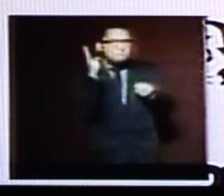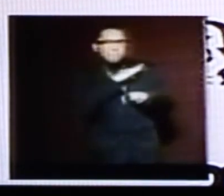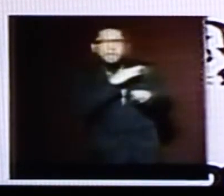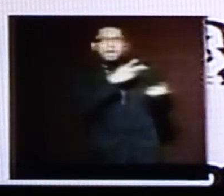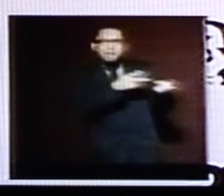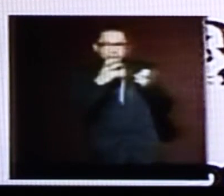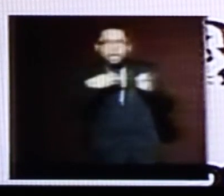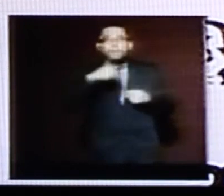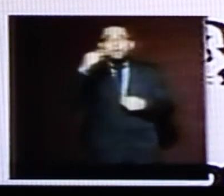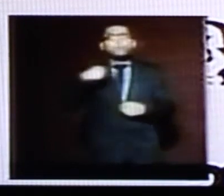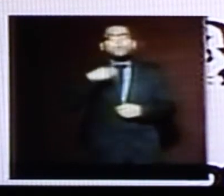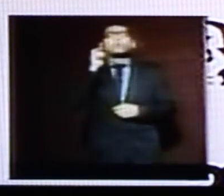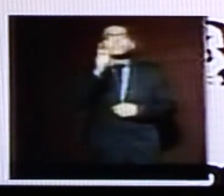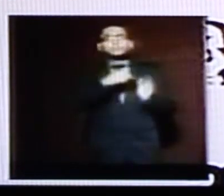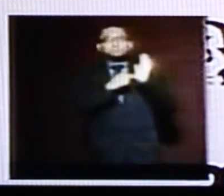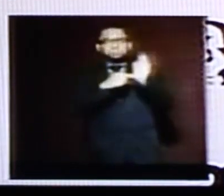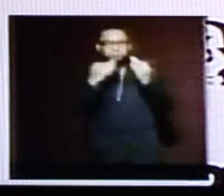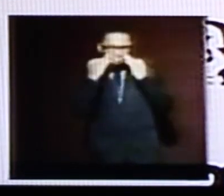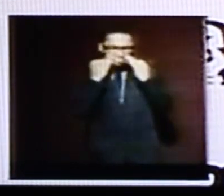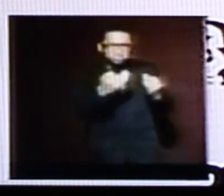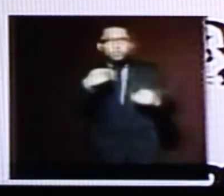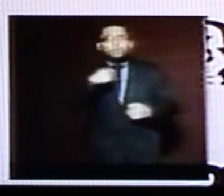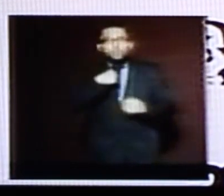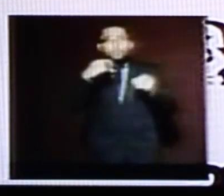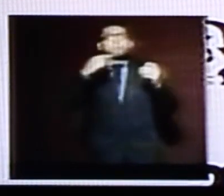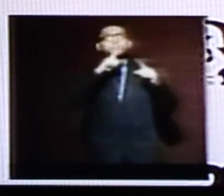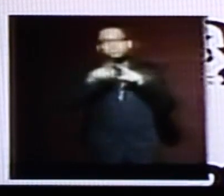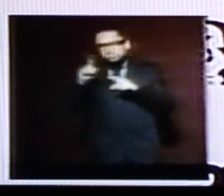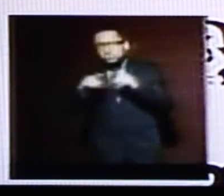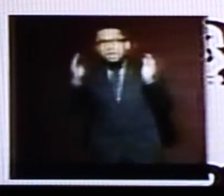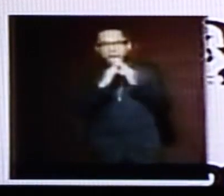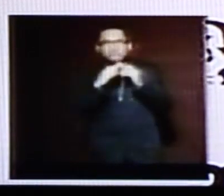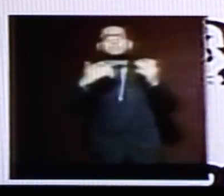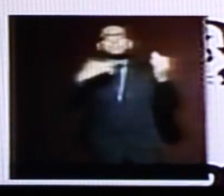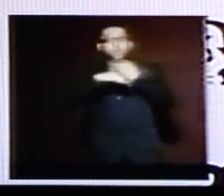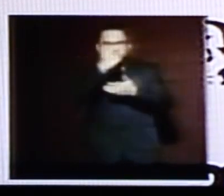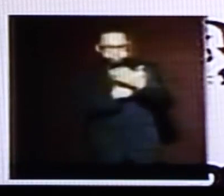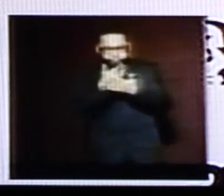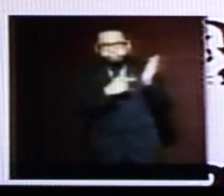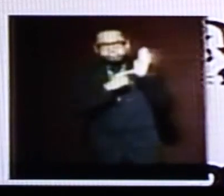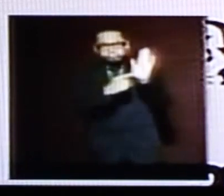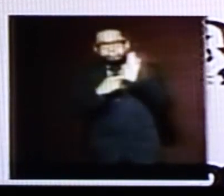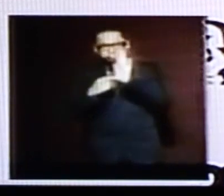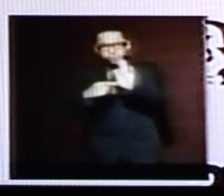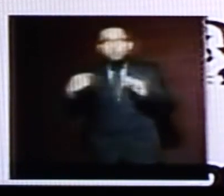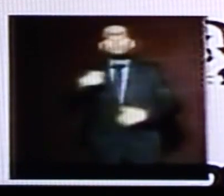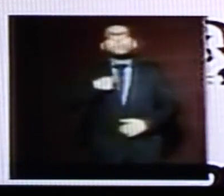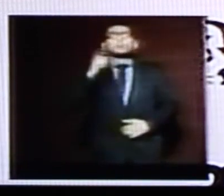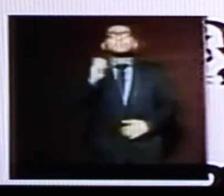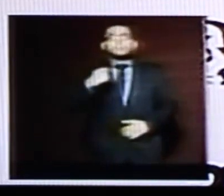y he sido transparente Te presenté mi patrimonio yo Luisa María Calderón te ofrezco Un gobierno de verdad en la